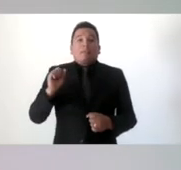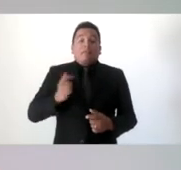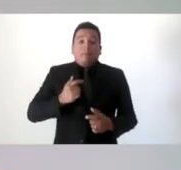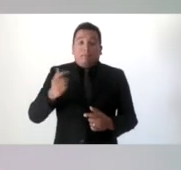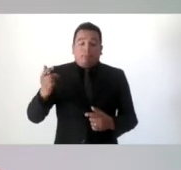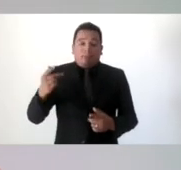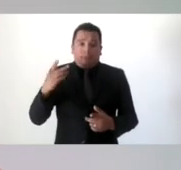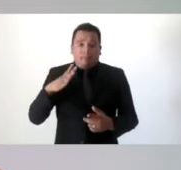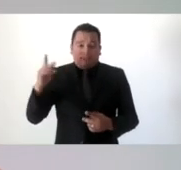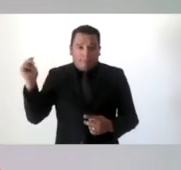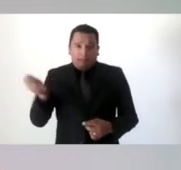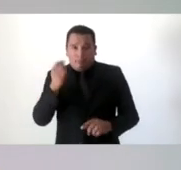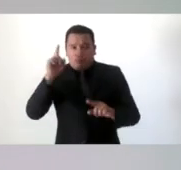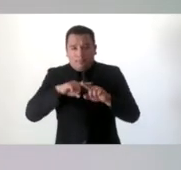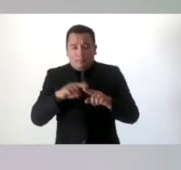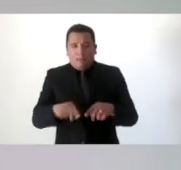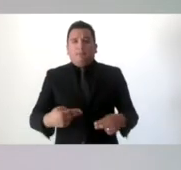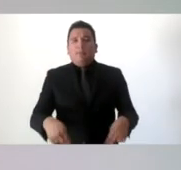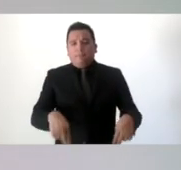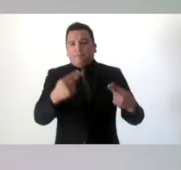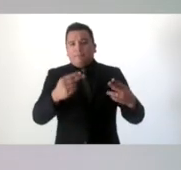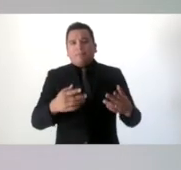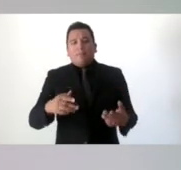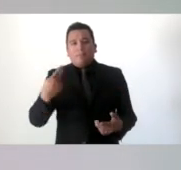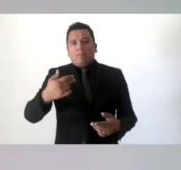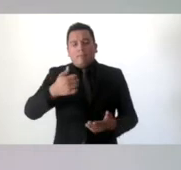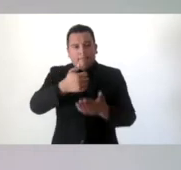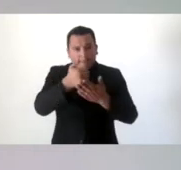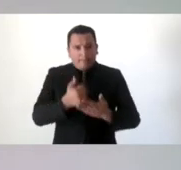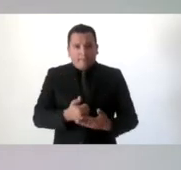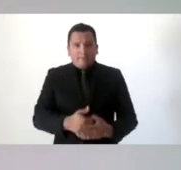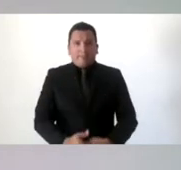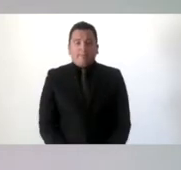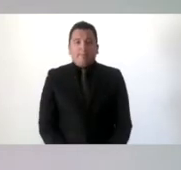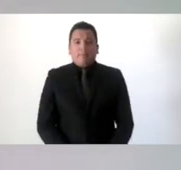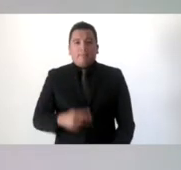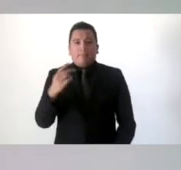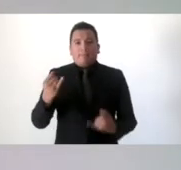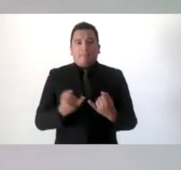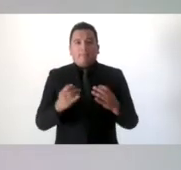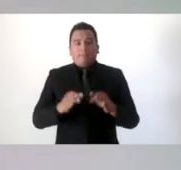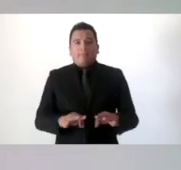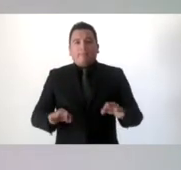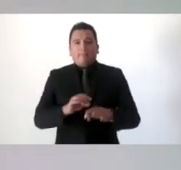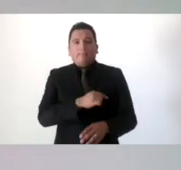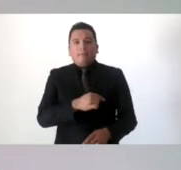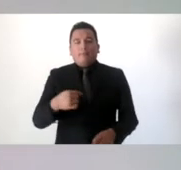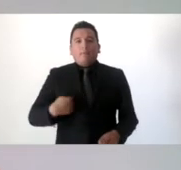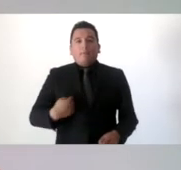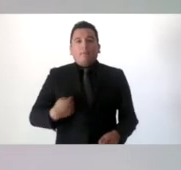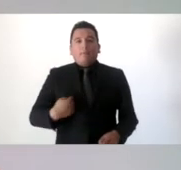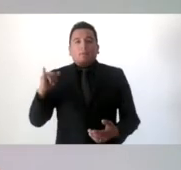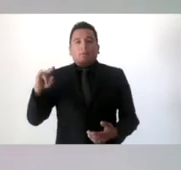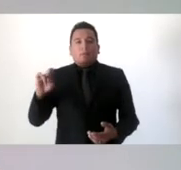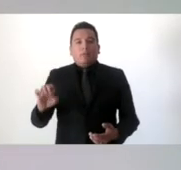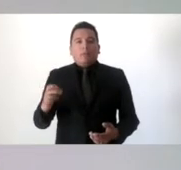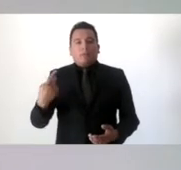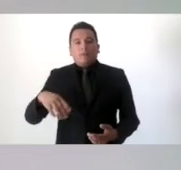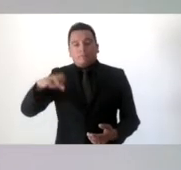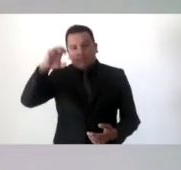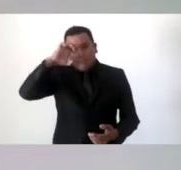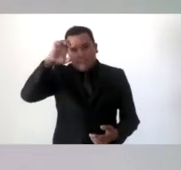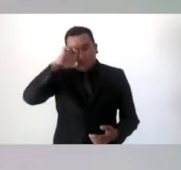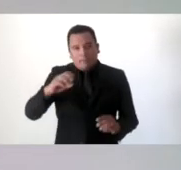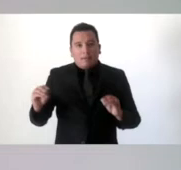sí utilizar a lo mejor recursos tecnológicos de una empresa experimentada en esto, pero también utilizar la experiencia